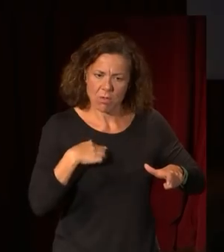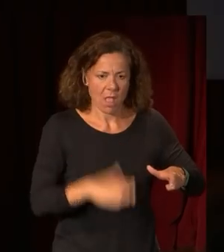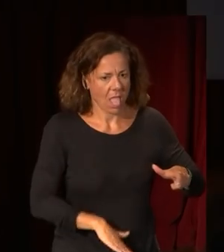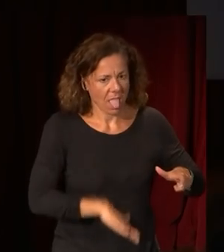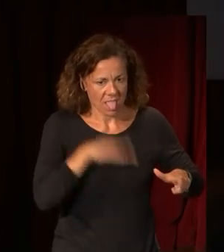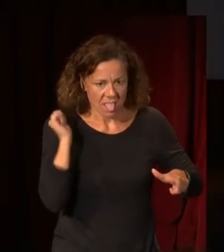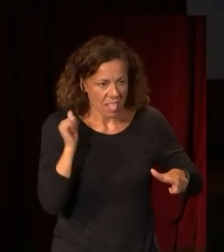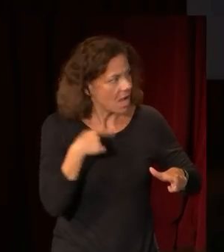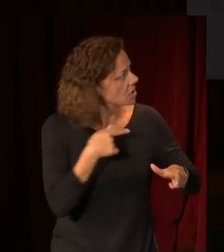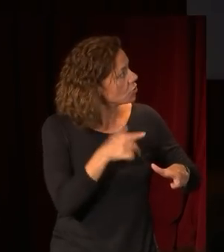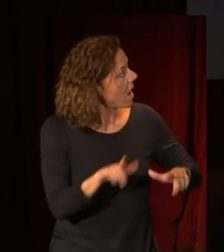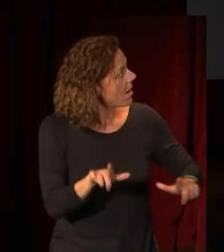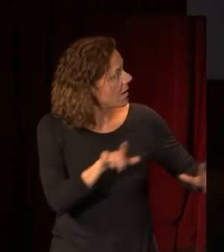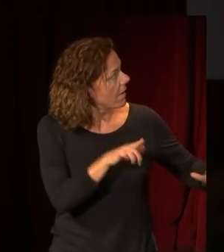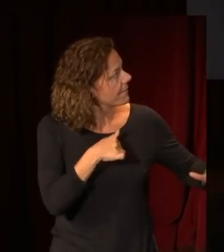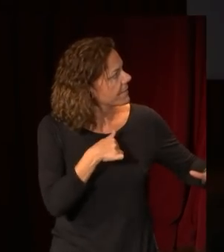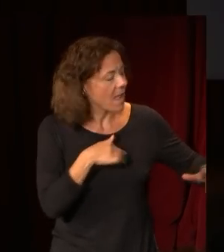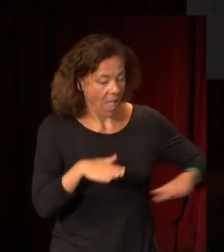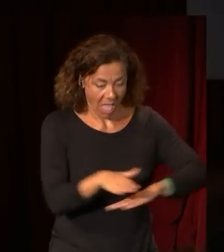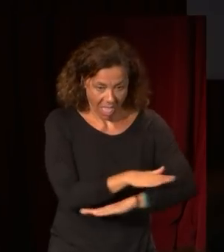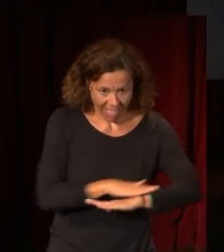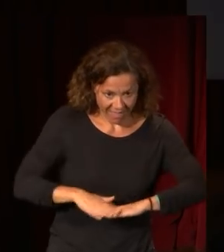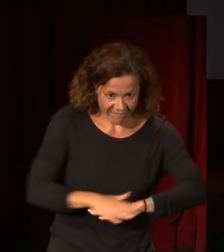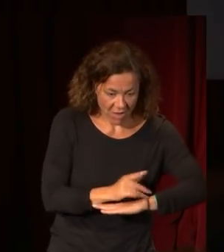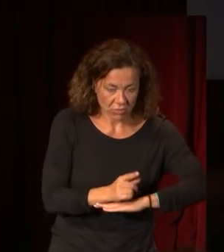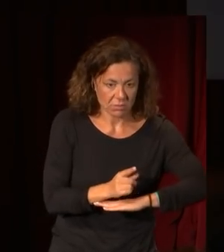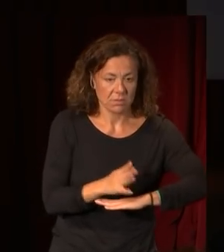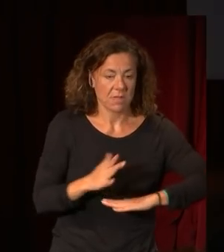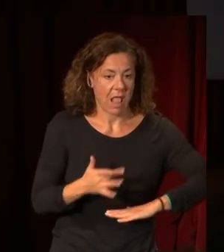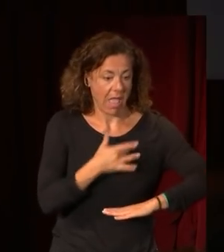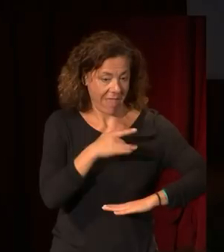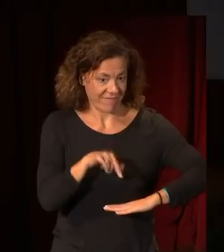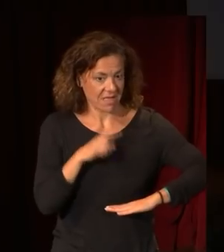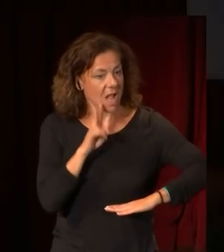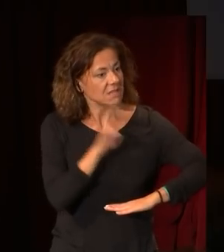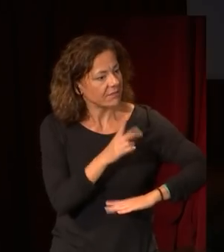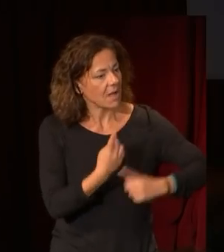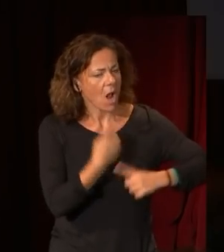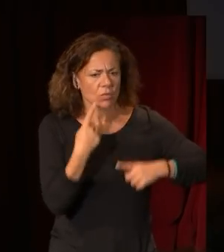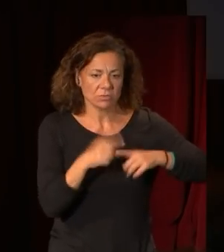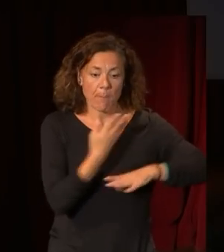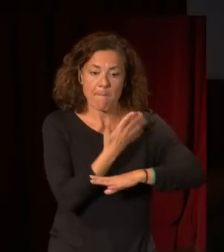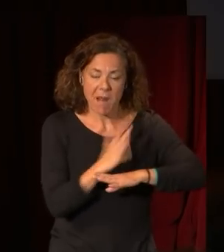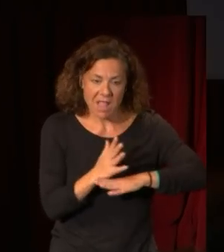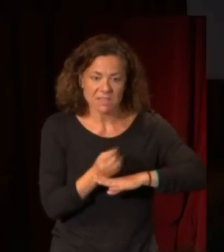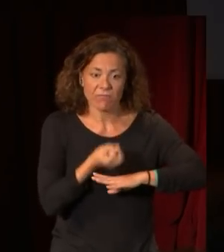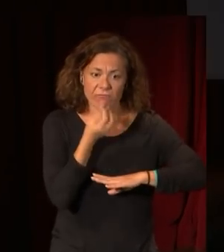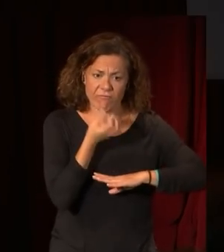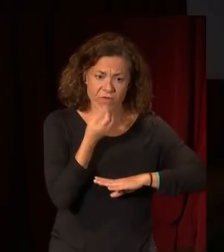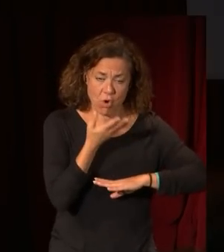este es una representación de la parte baja de la virgen de aquí donde vemos algunas especies de plantas y flores